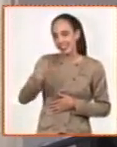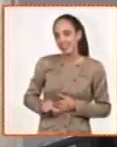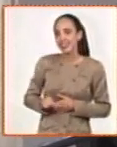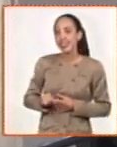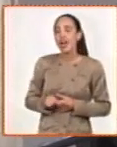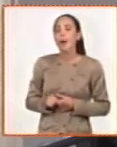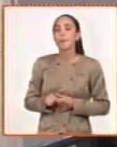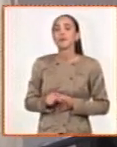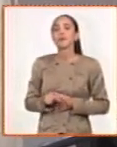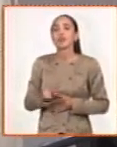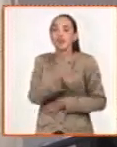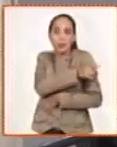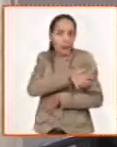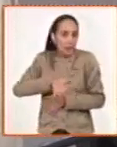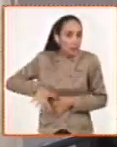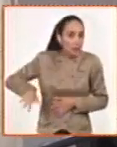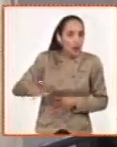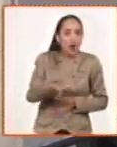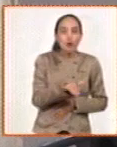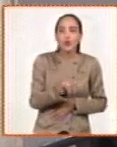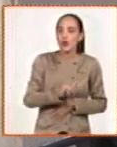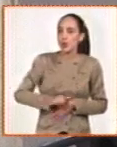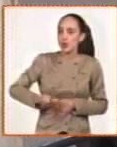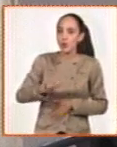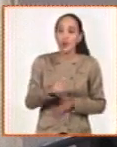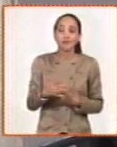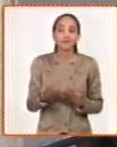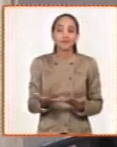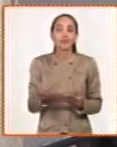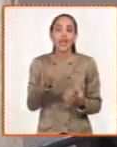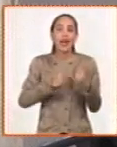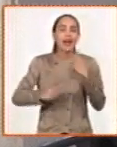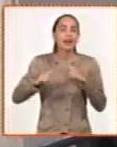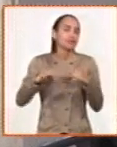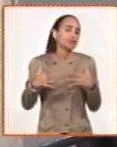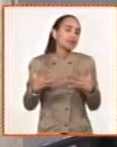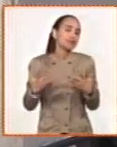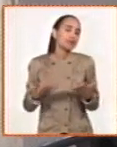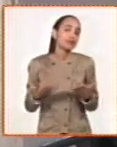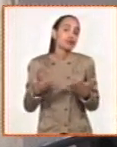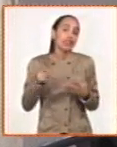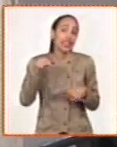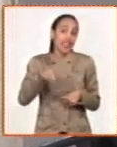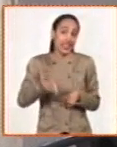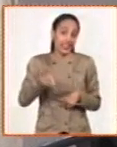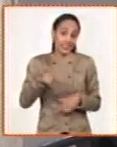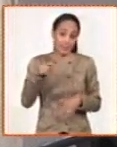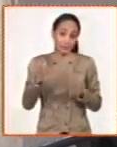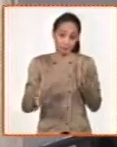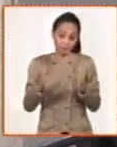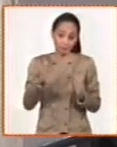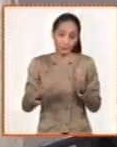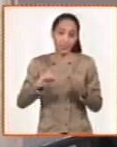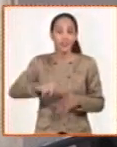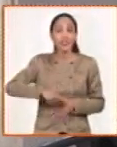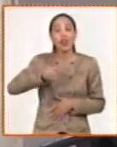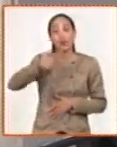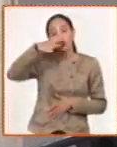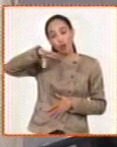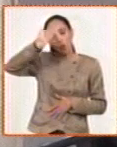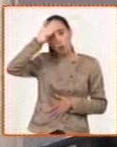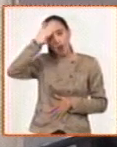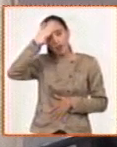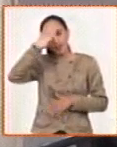del público. Y es algo que en esta jornada de la cultura cubana se ha